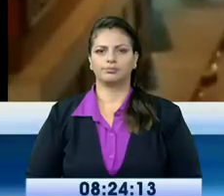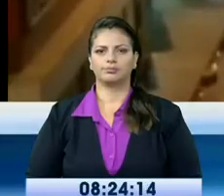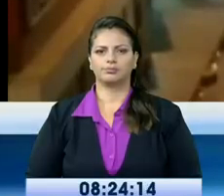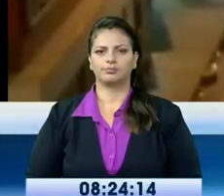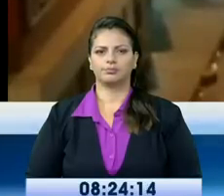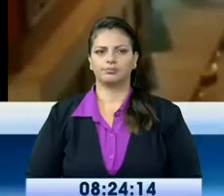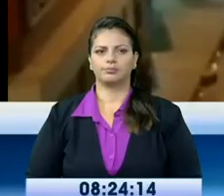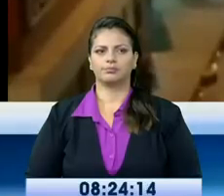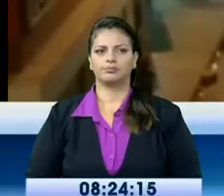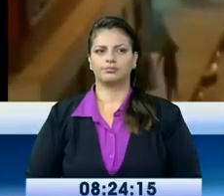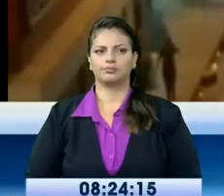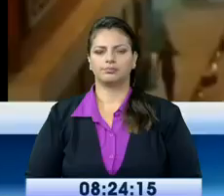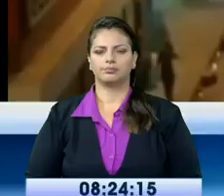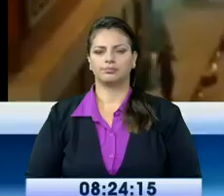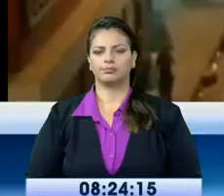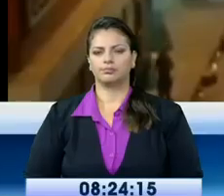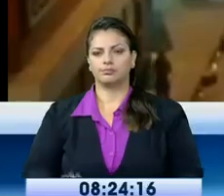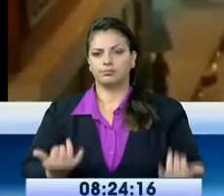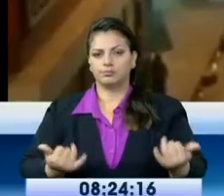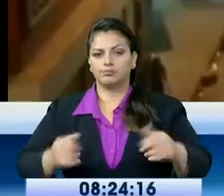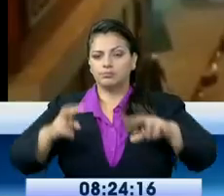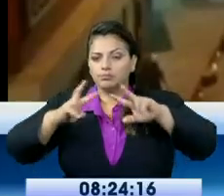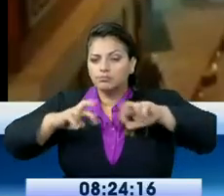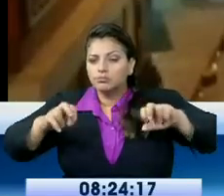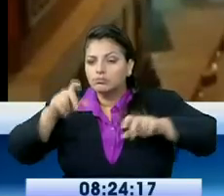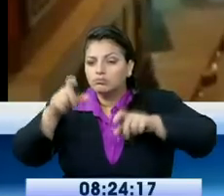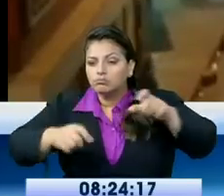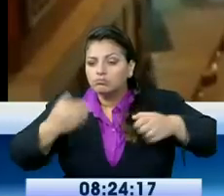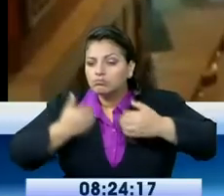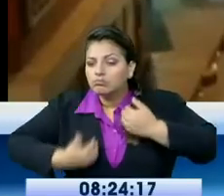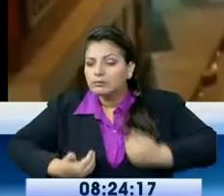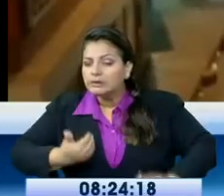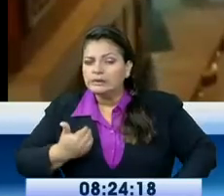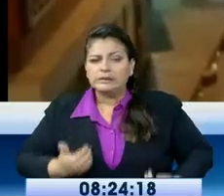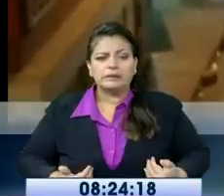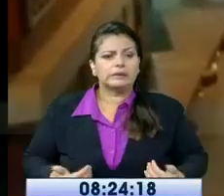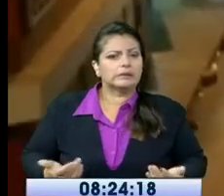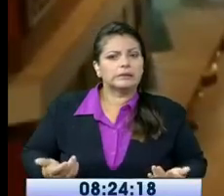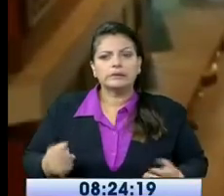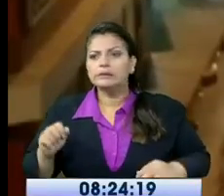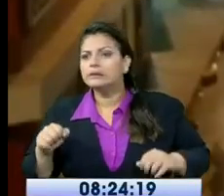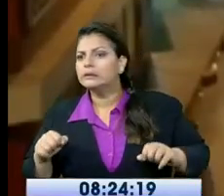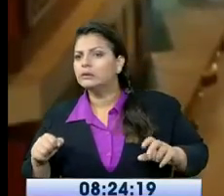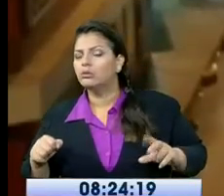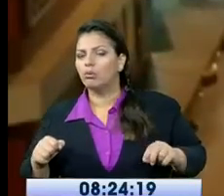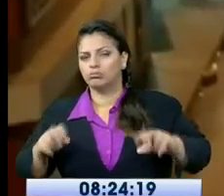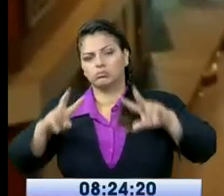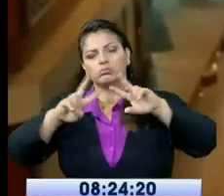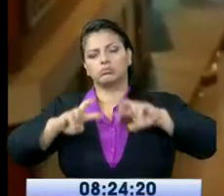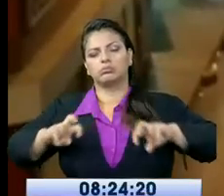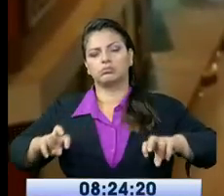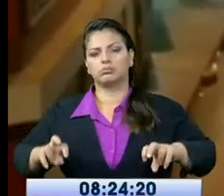Se investiga si se registraron heridos en el accidente, informó Julio César Saón.